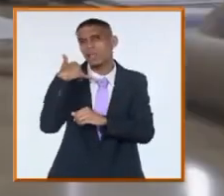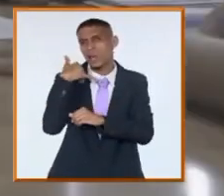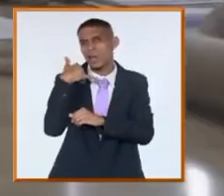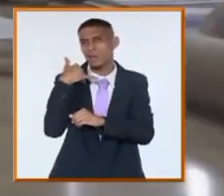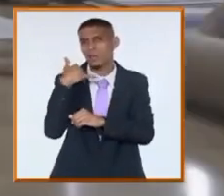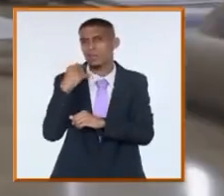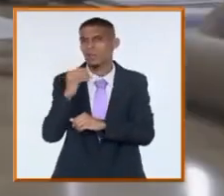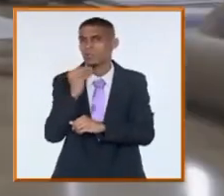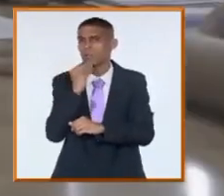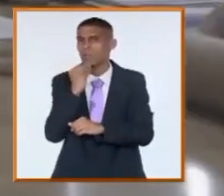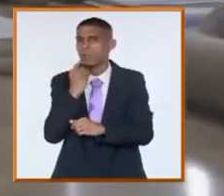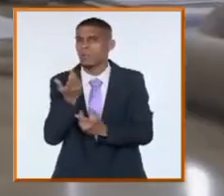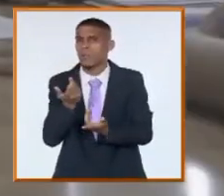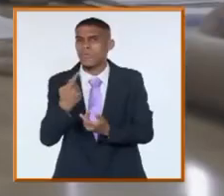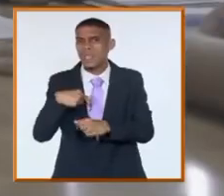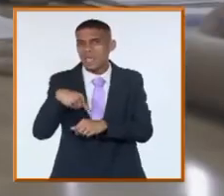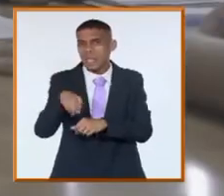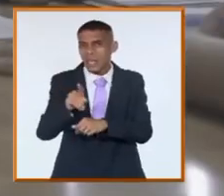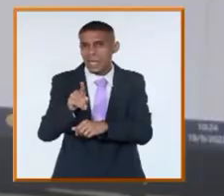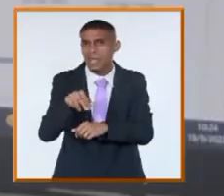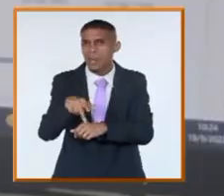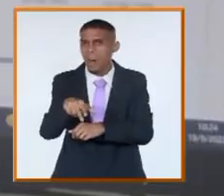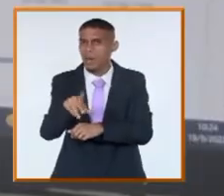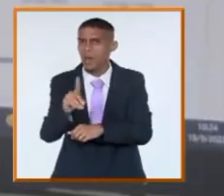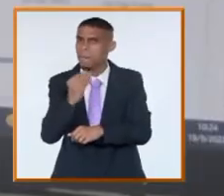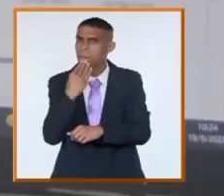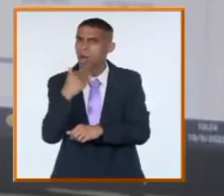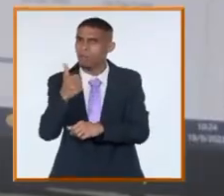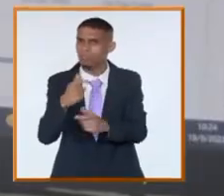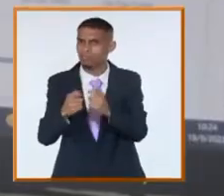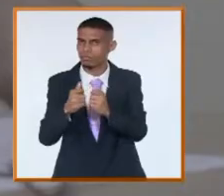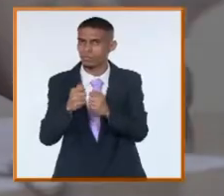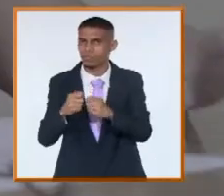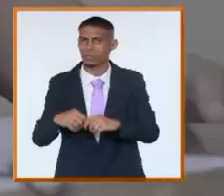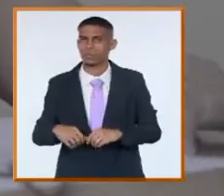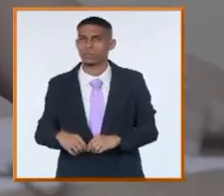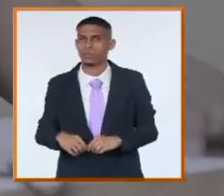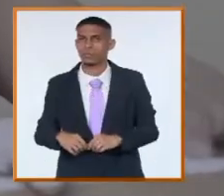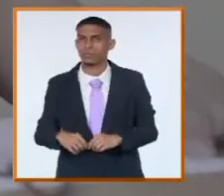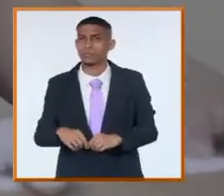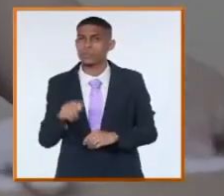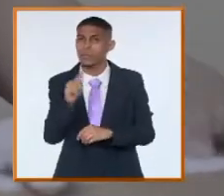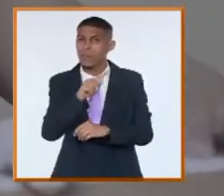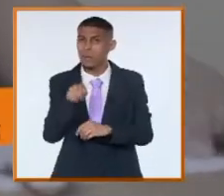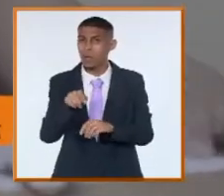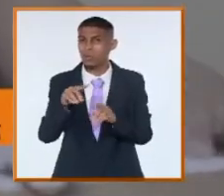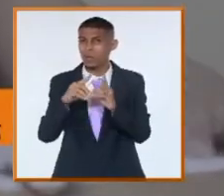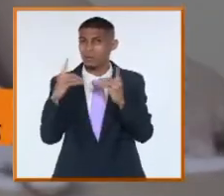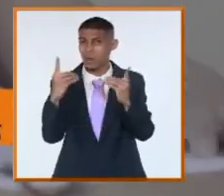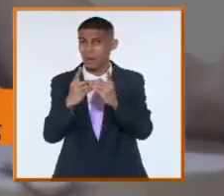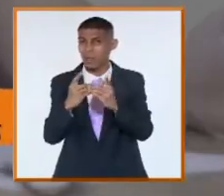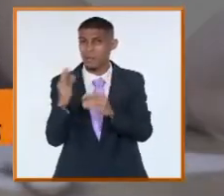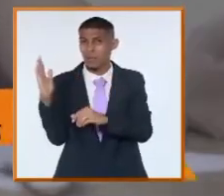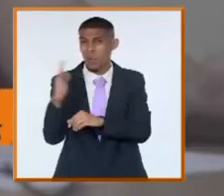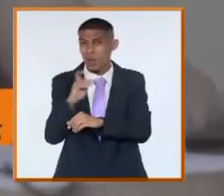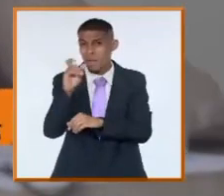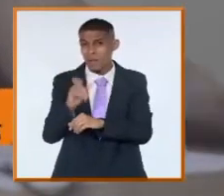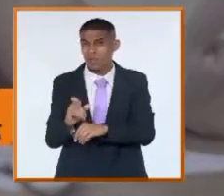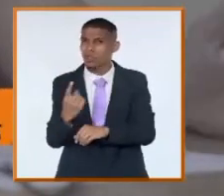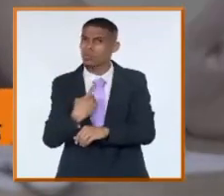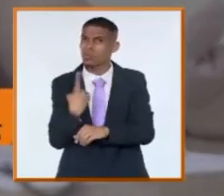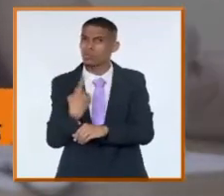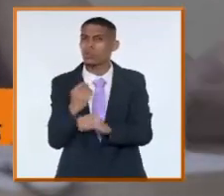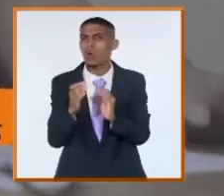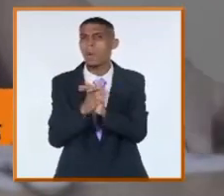las sedes Pero y qué piensan quienes vienen hasta las oficinas de Registro estábamos hablando varias provincias porque bueno Nosotros